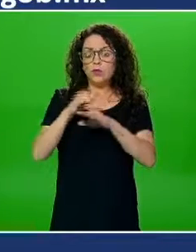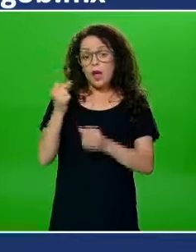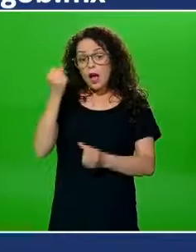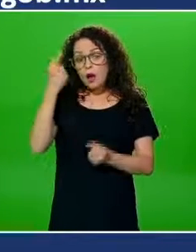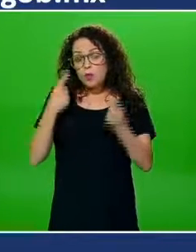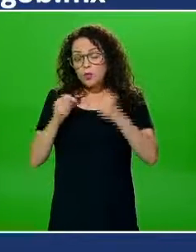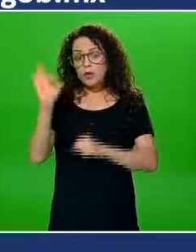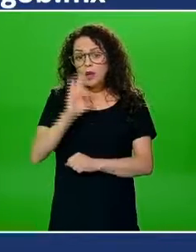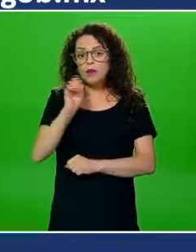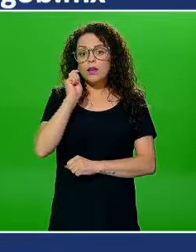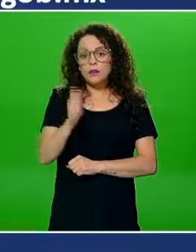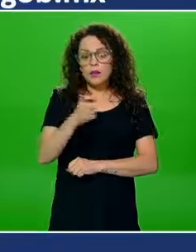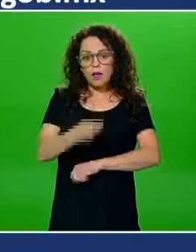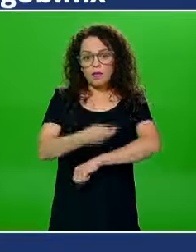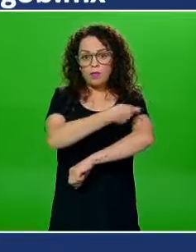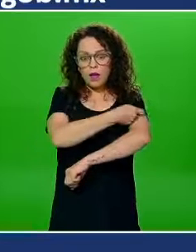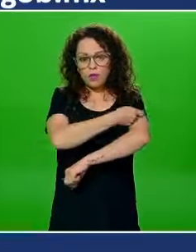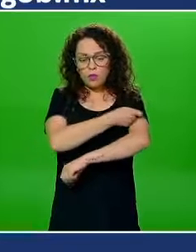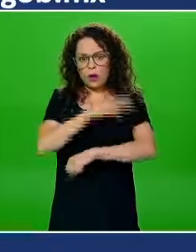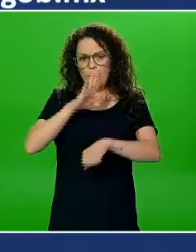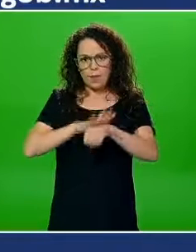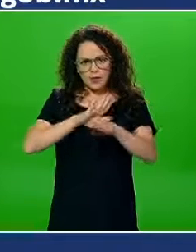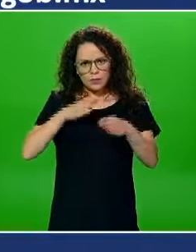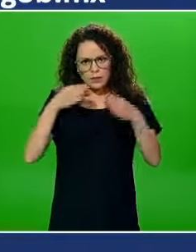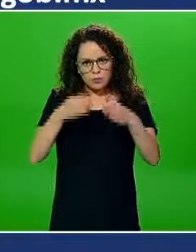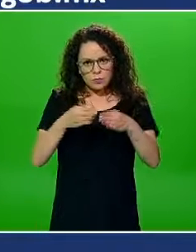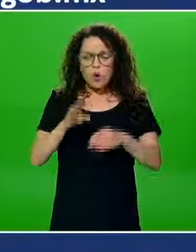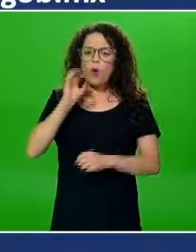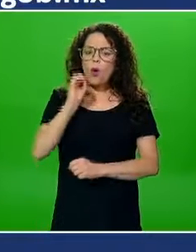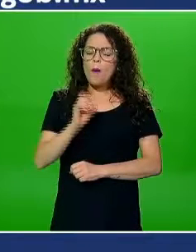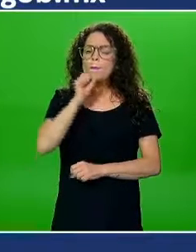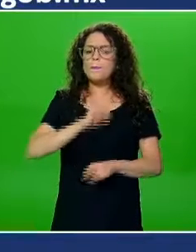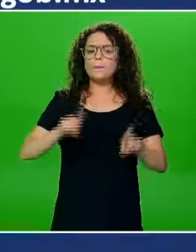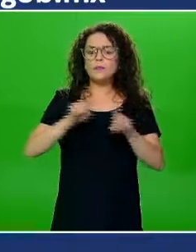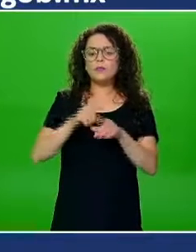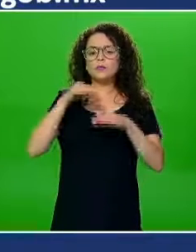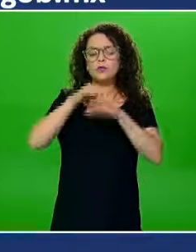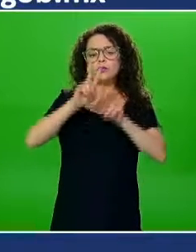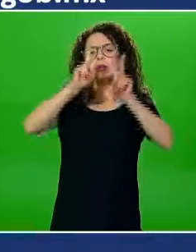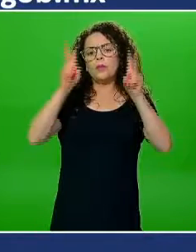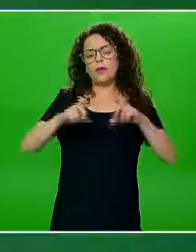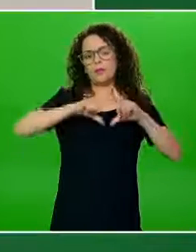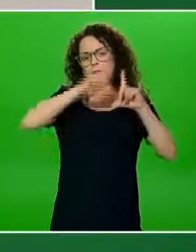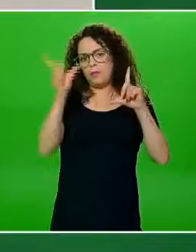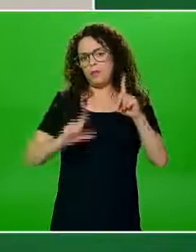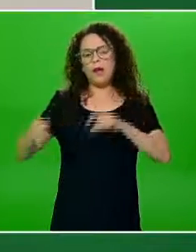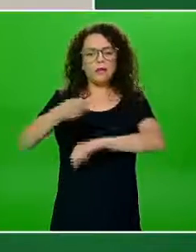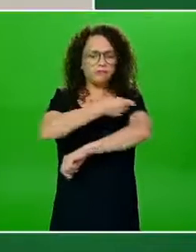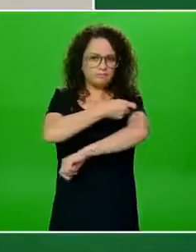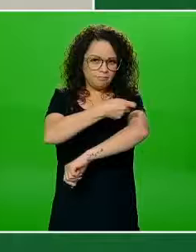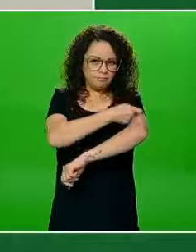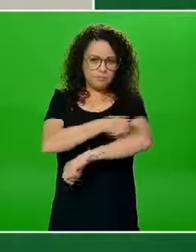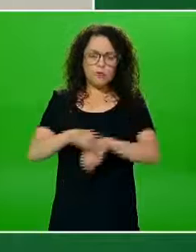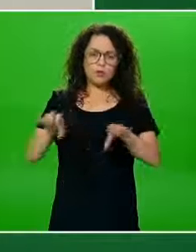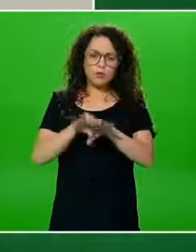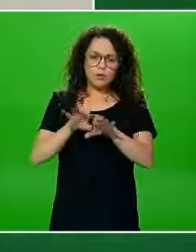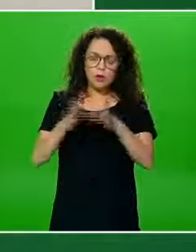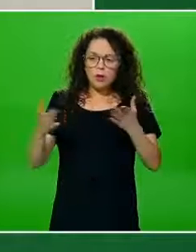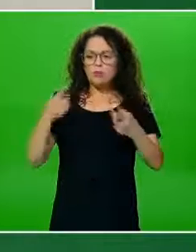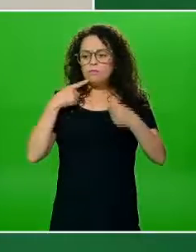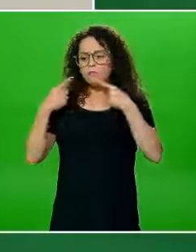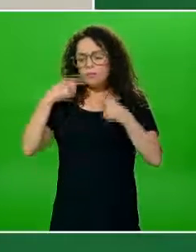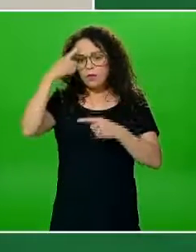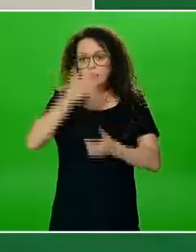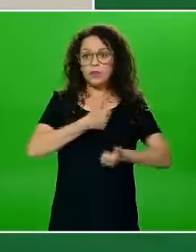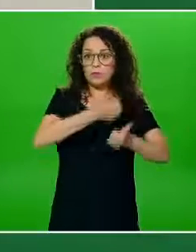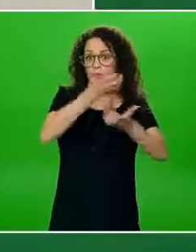las vacunas en particular, pero también sobre toda la estrategia nacional y sobre toda la logística. Pueden encontrar inclusive